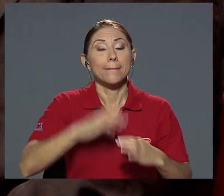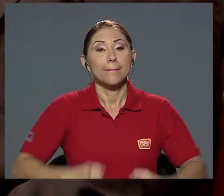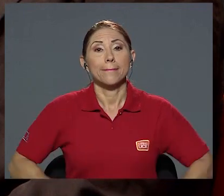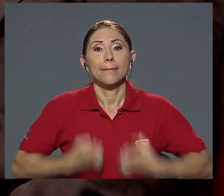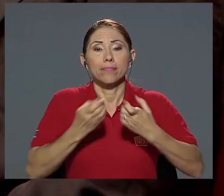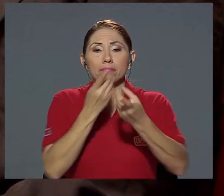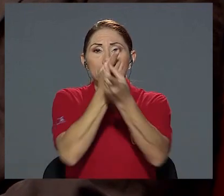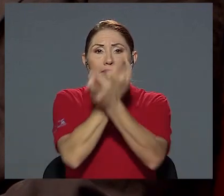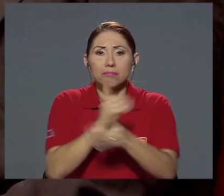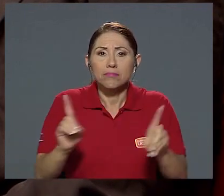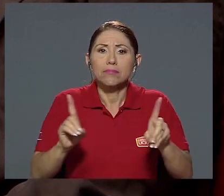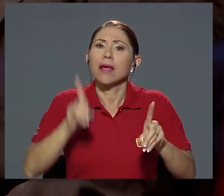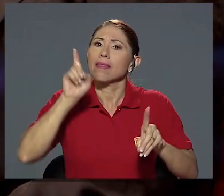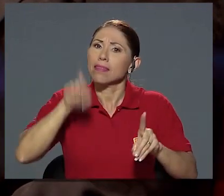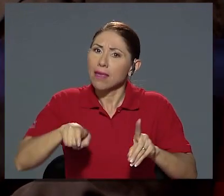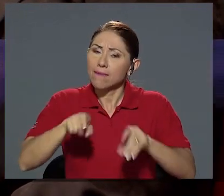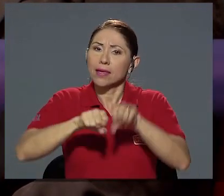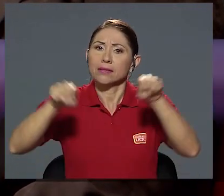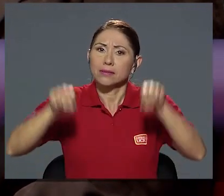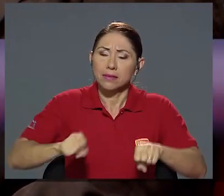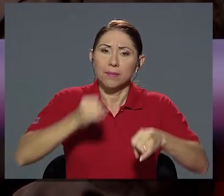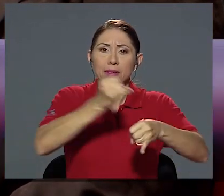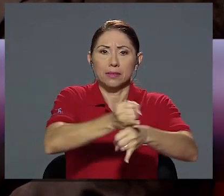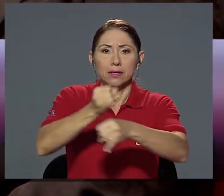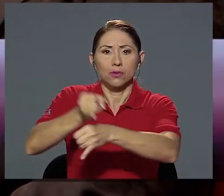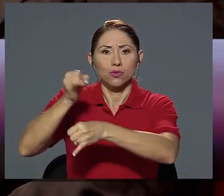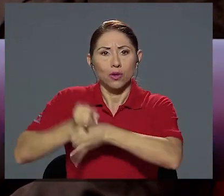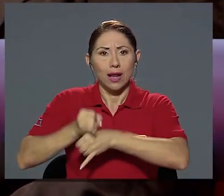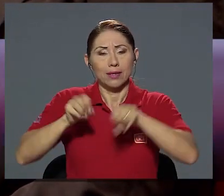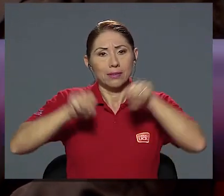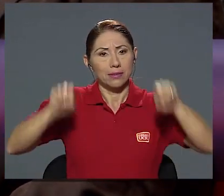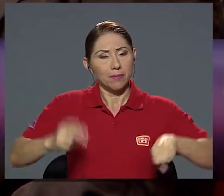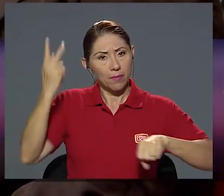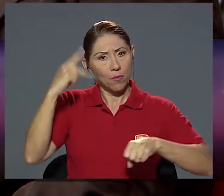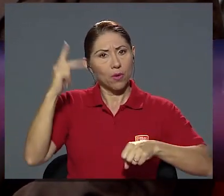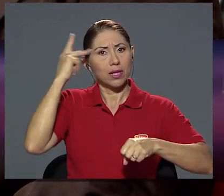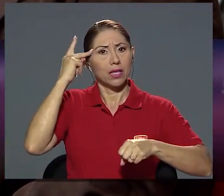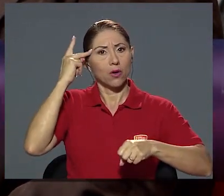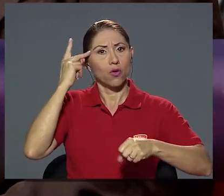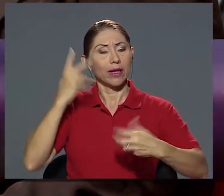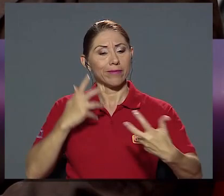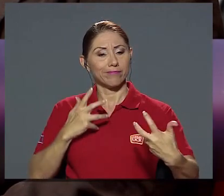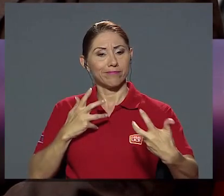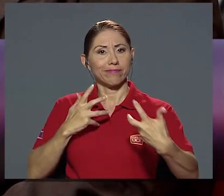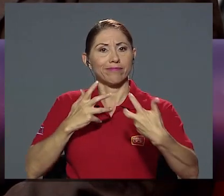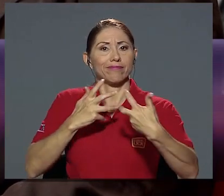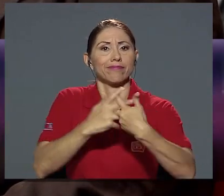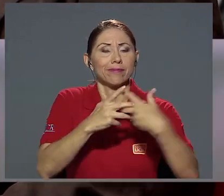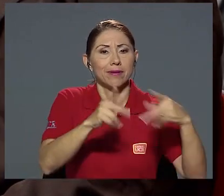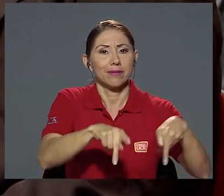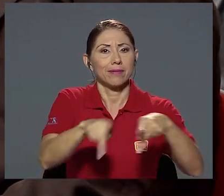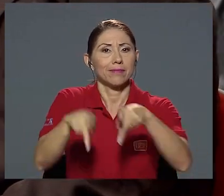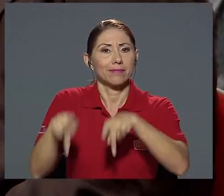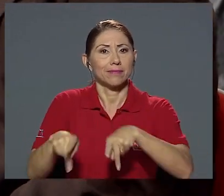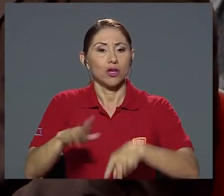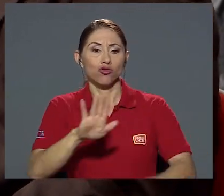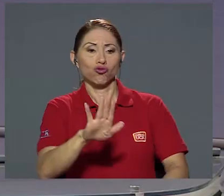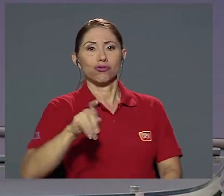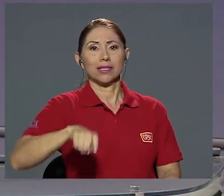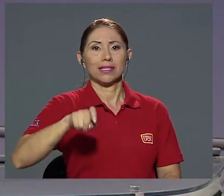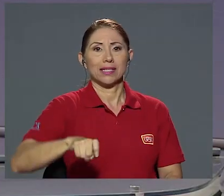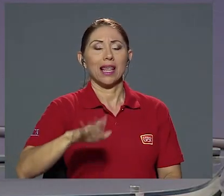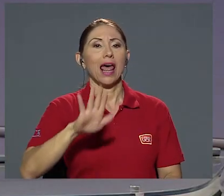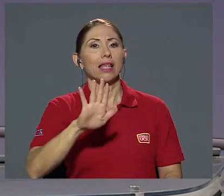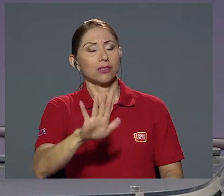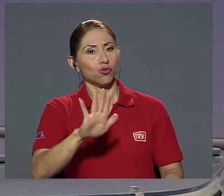exista democracia tiene que haber un sistema institucional y político que responda a las necesidades y expectativas de la población en